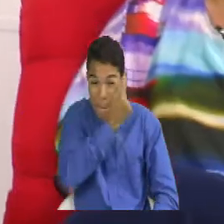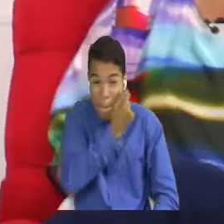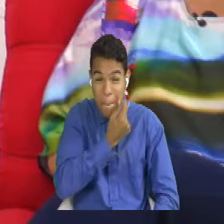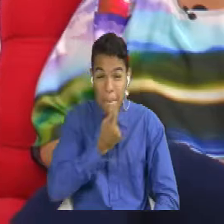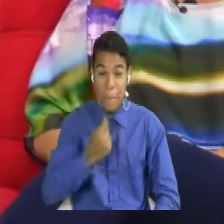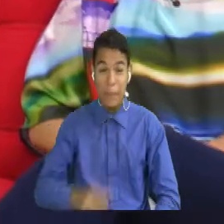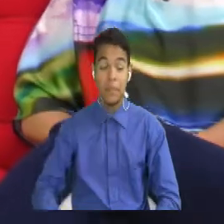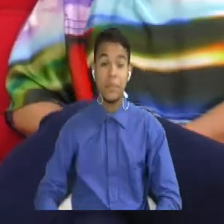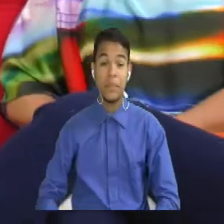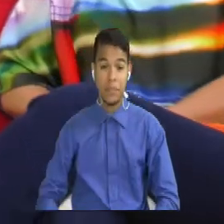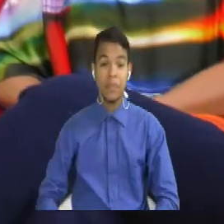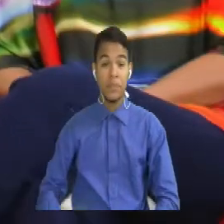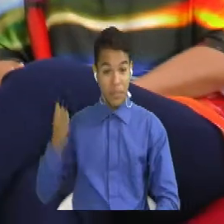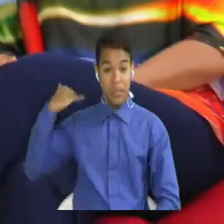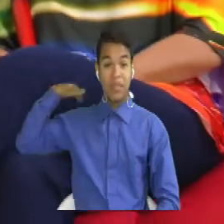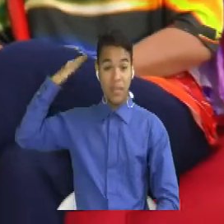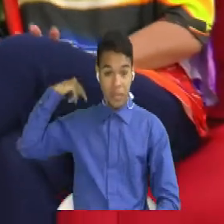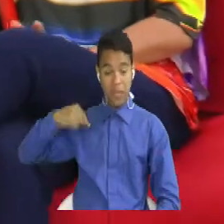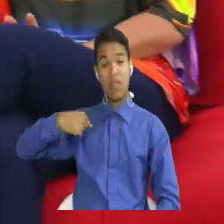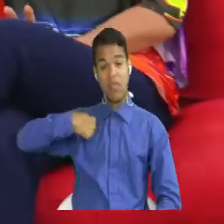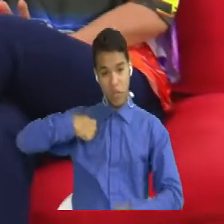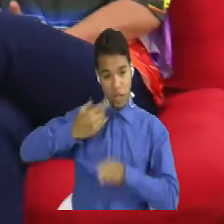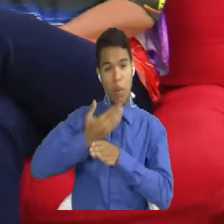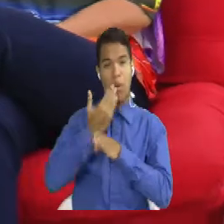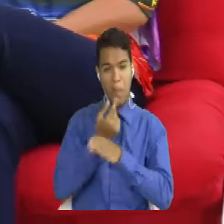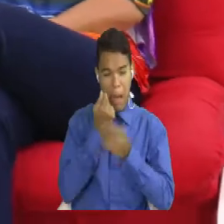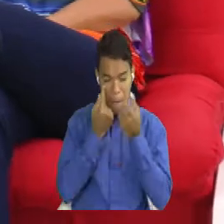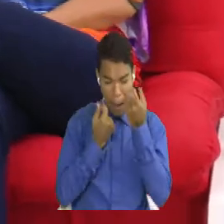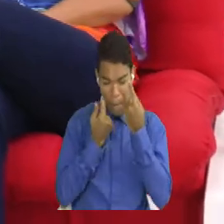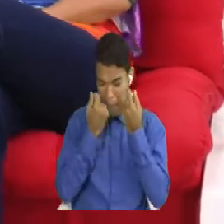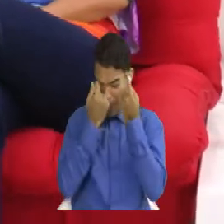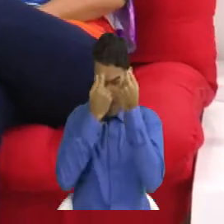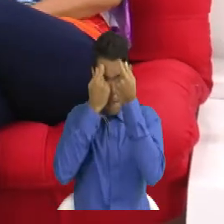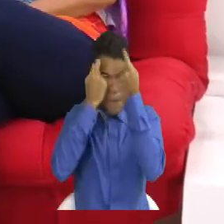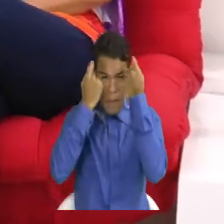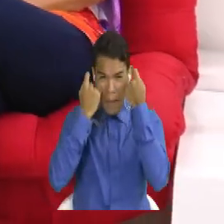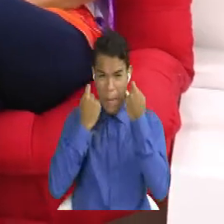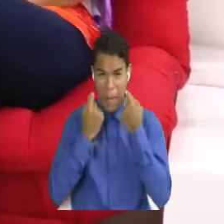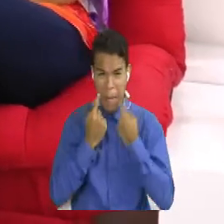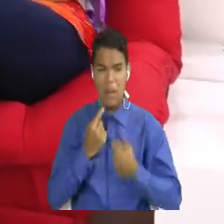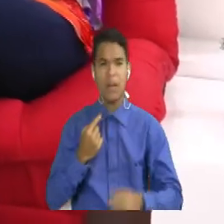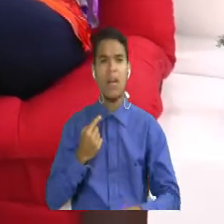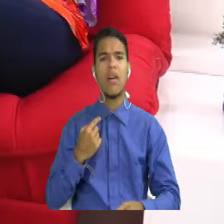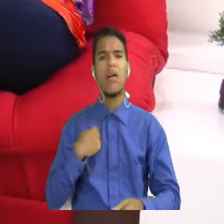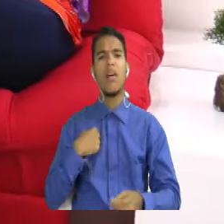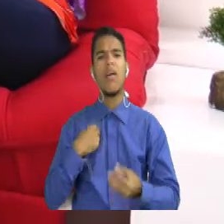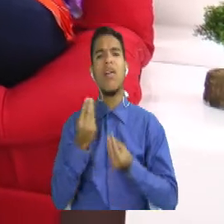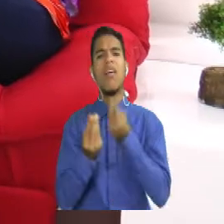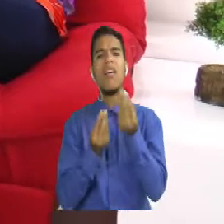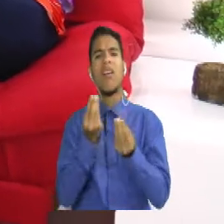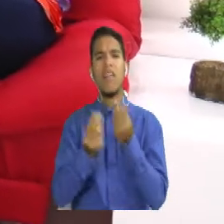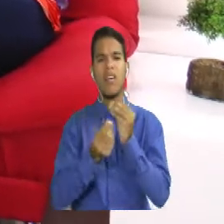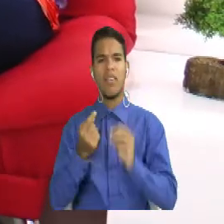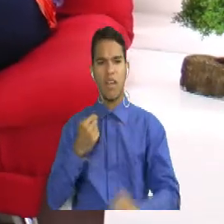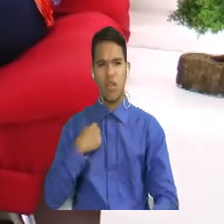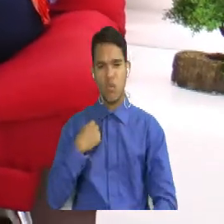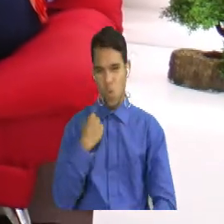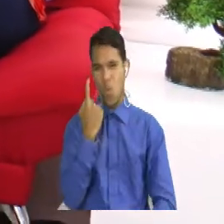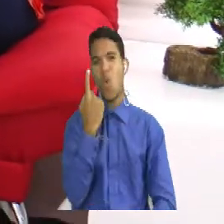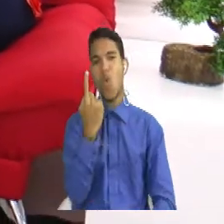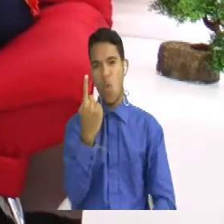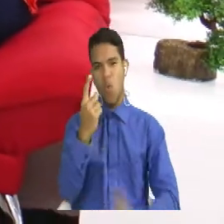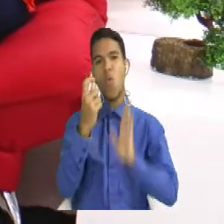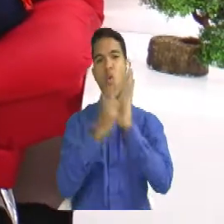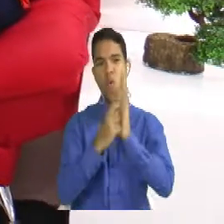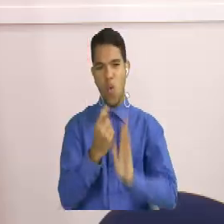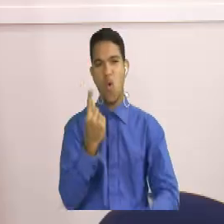conocen de hace mucho tiempo saben que yo he tenido secuelas de acné, cicatrices por acné, y yo solamente he tenido el tiempo de realizarme una, como dicen por ahí, en casa de herrero